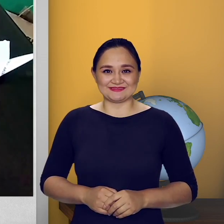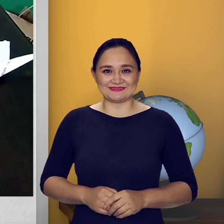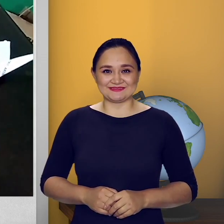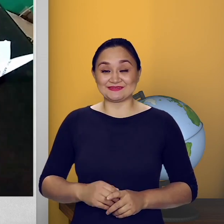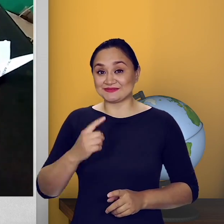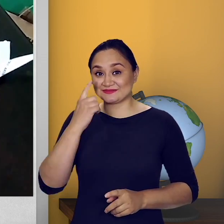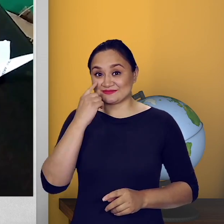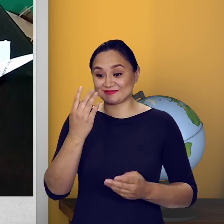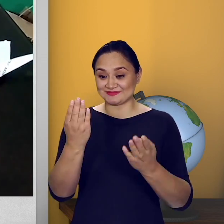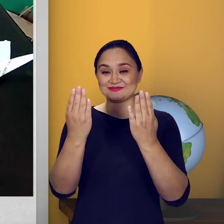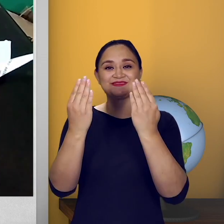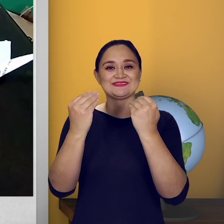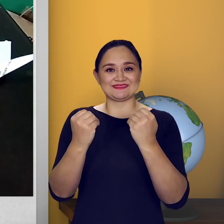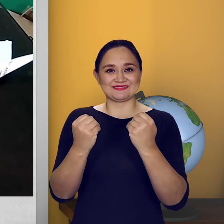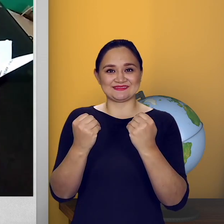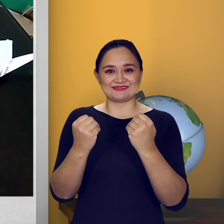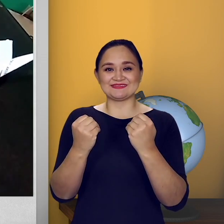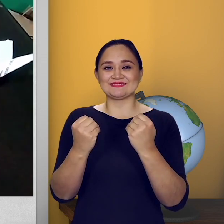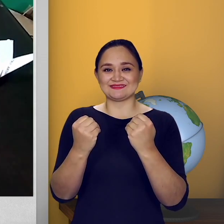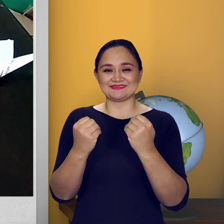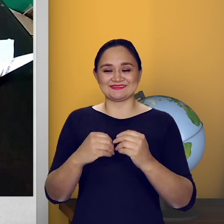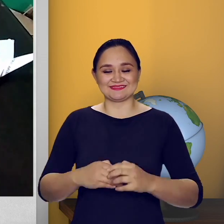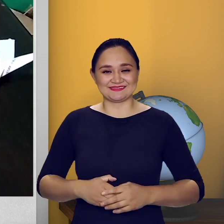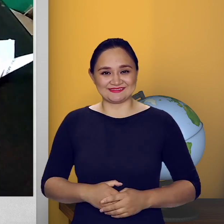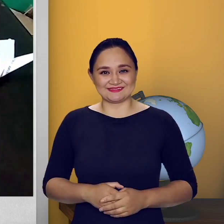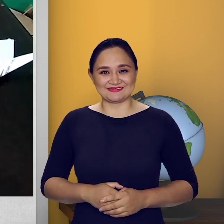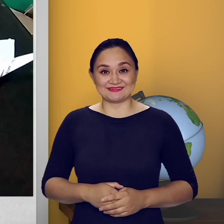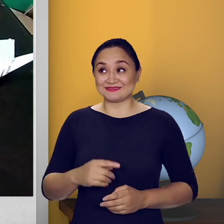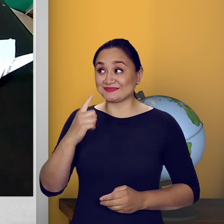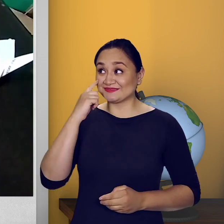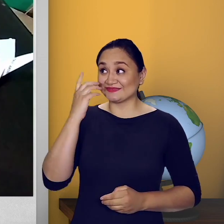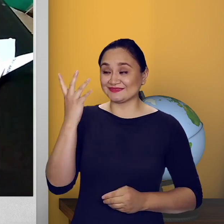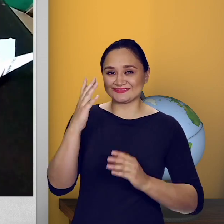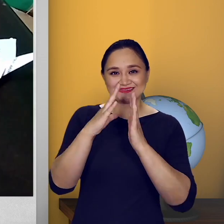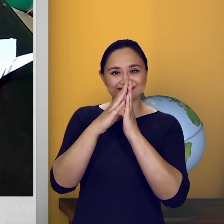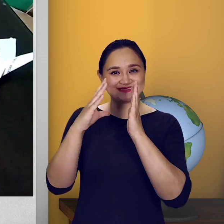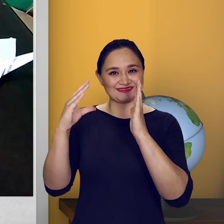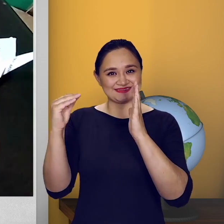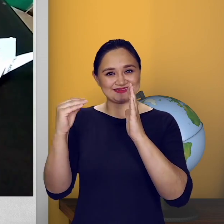esto lo vamos a doblar hacia adentro. Así.